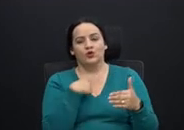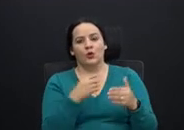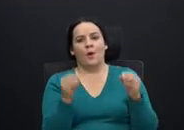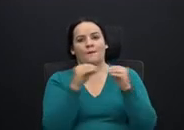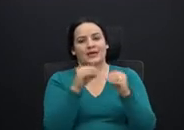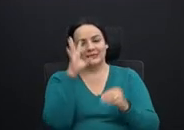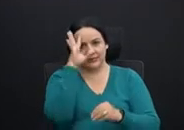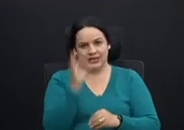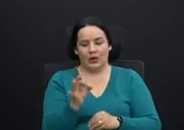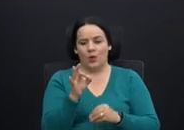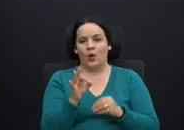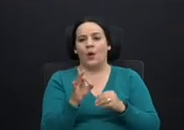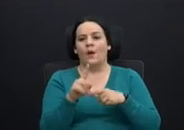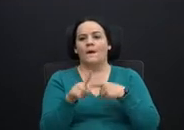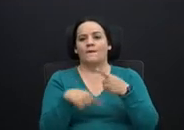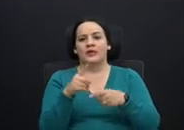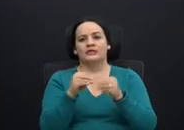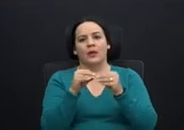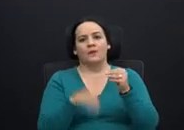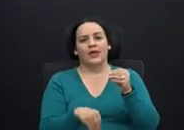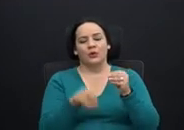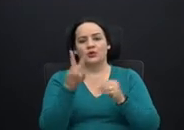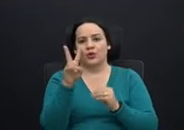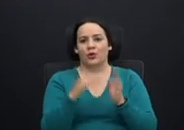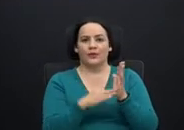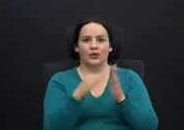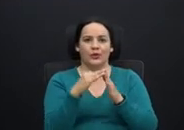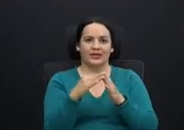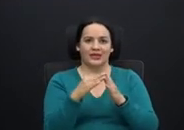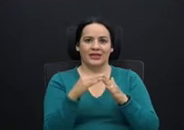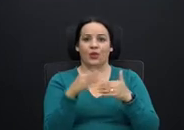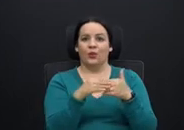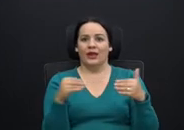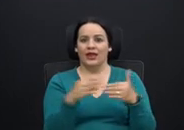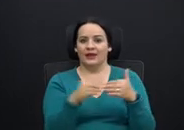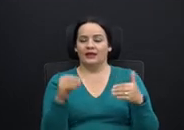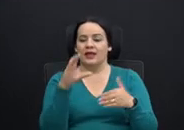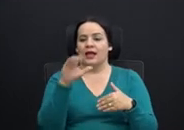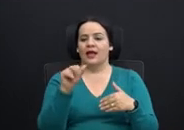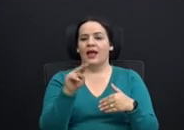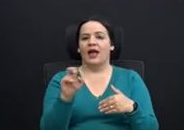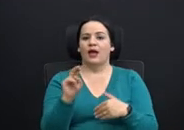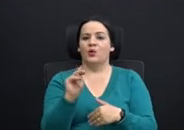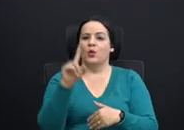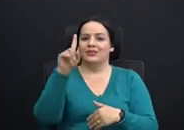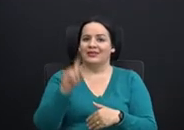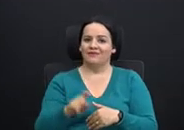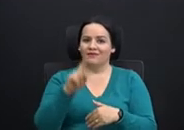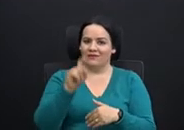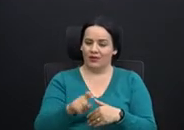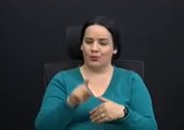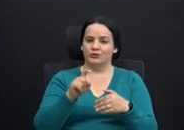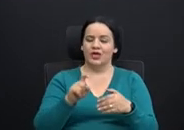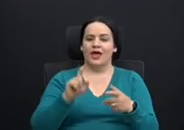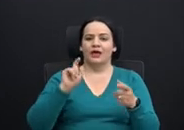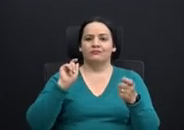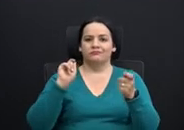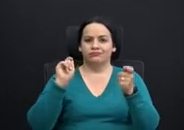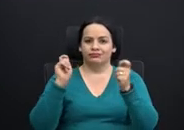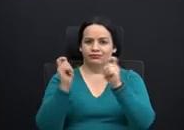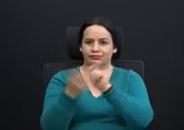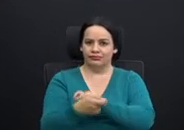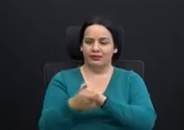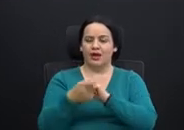creo, hubiera sido menos de 2 millones de dólares. El canon tenemos que a actualizarlo y ajustarlo a